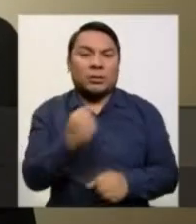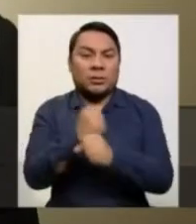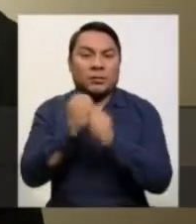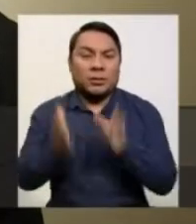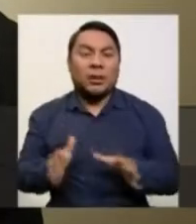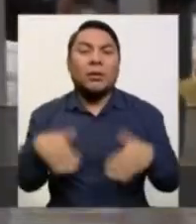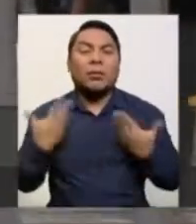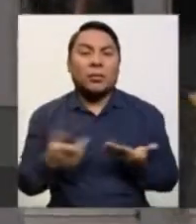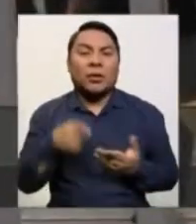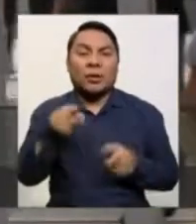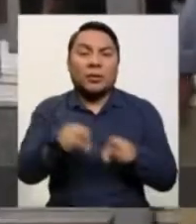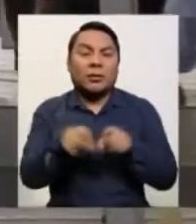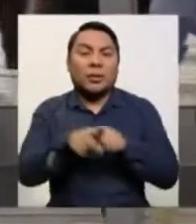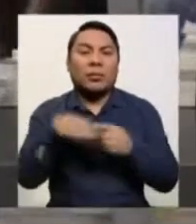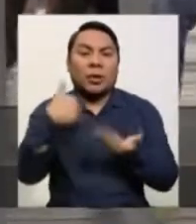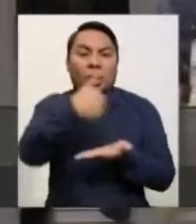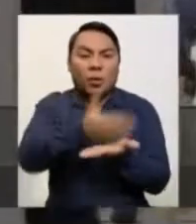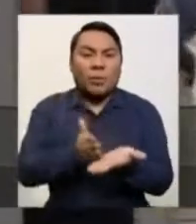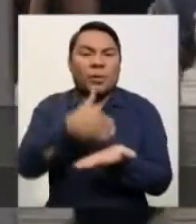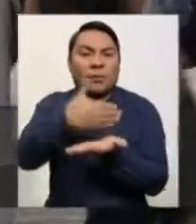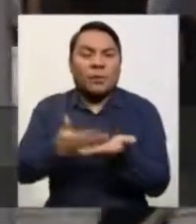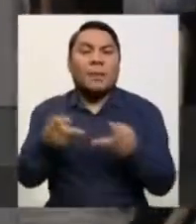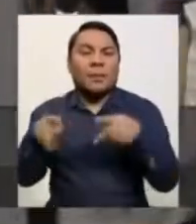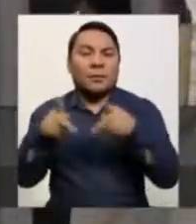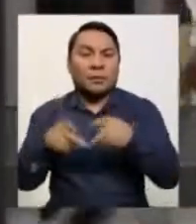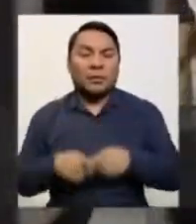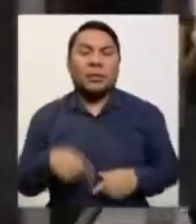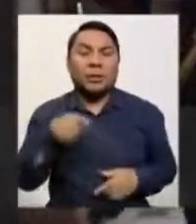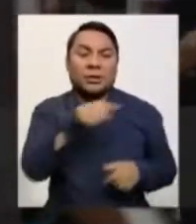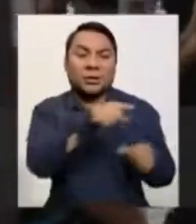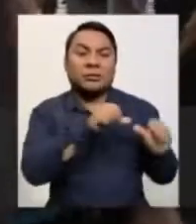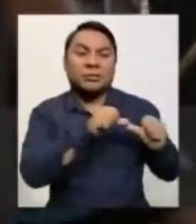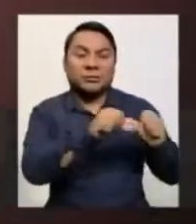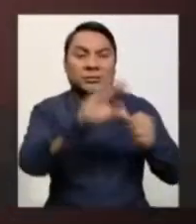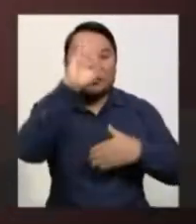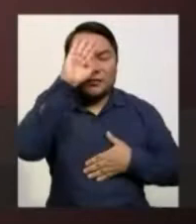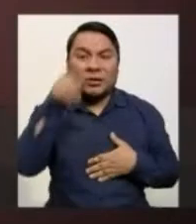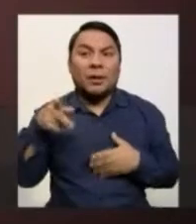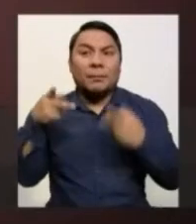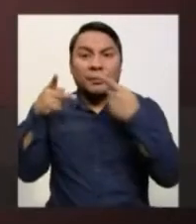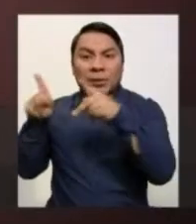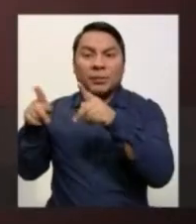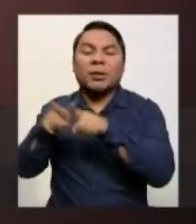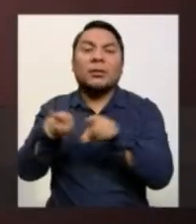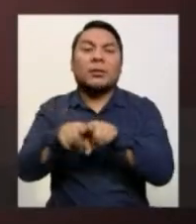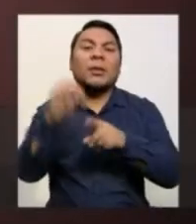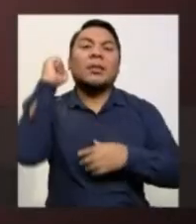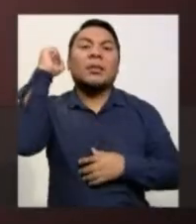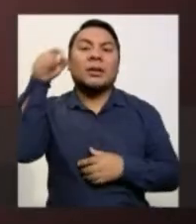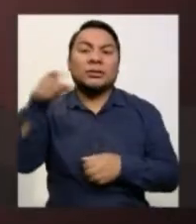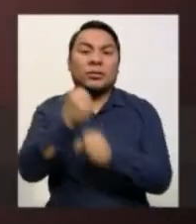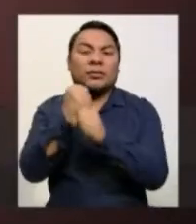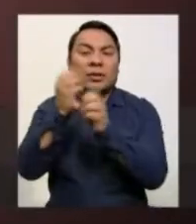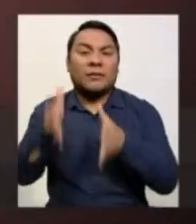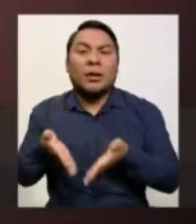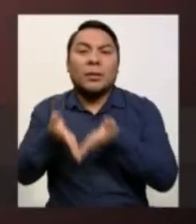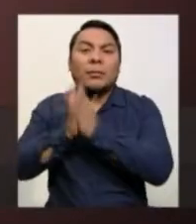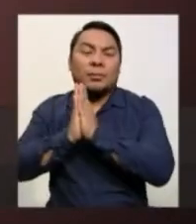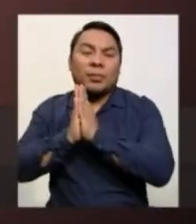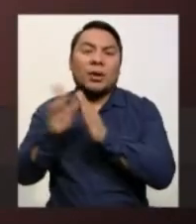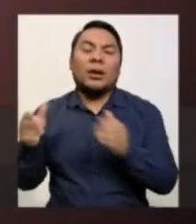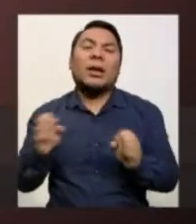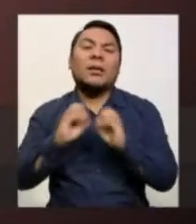también sea fraccionada. Si la condición de gravedad continúa, además de la licencia, es un derecho del trabajador solicitar días